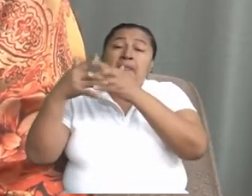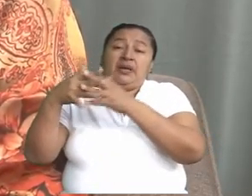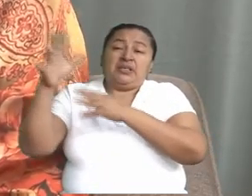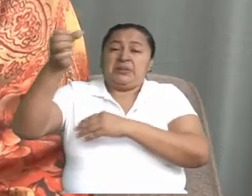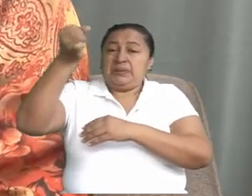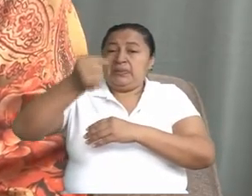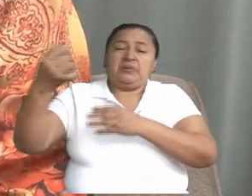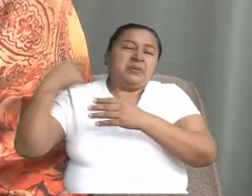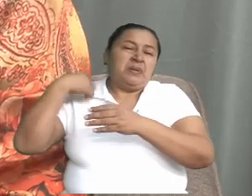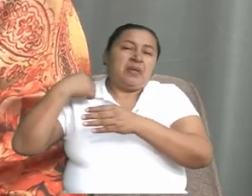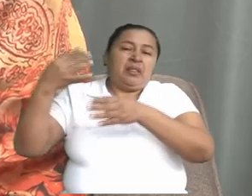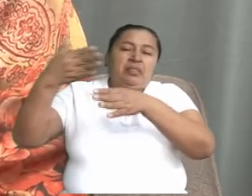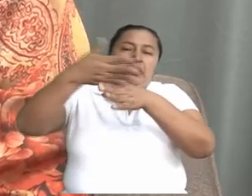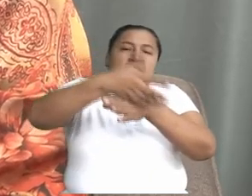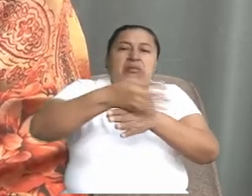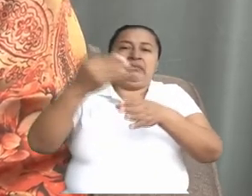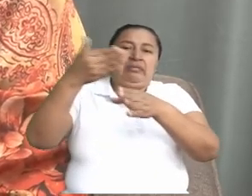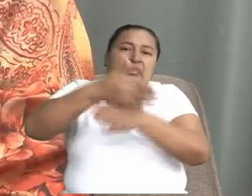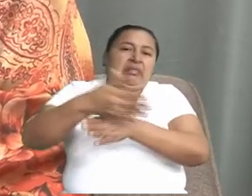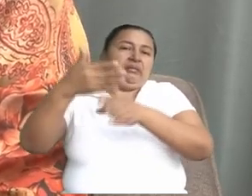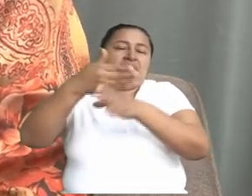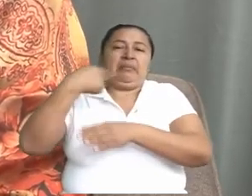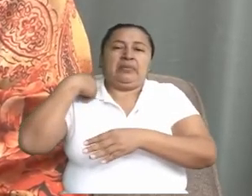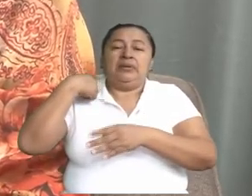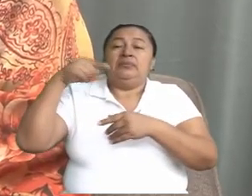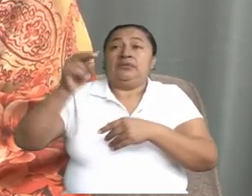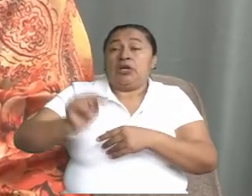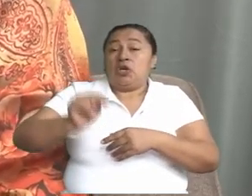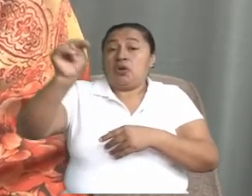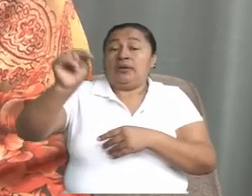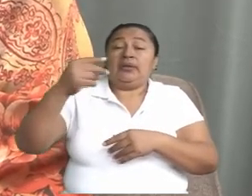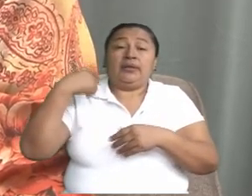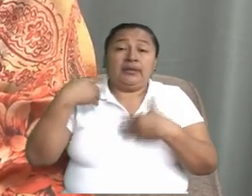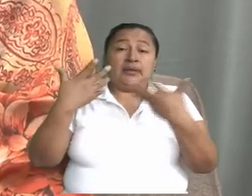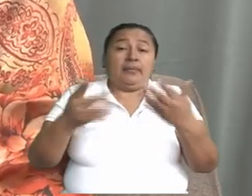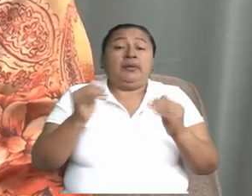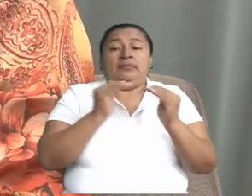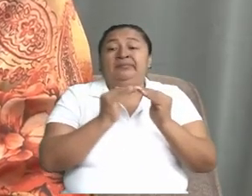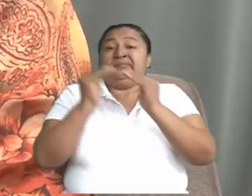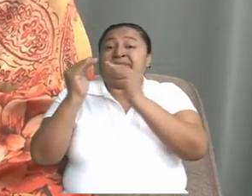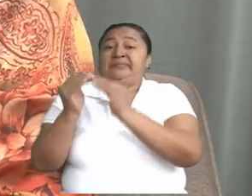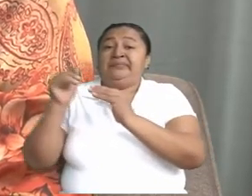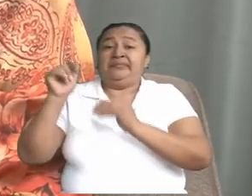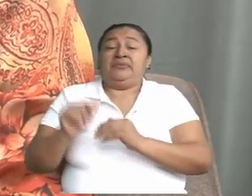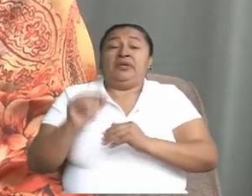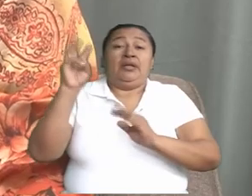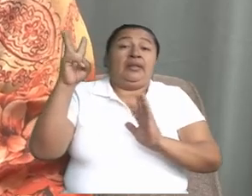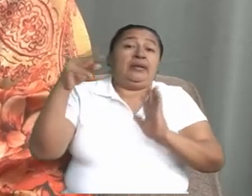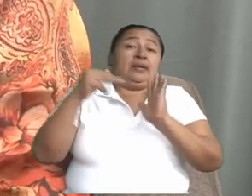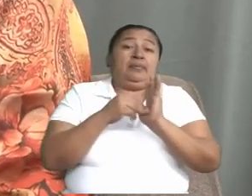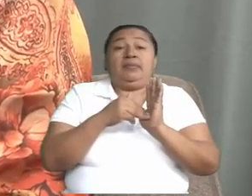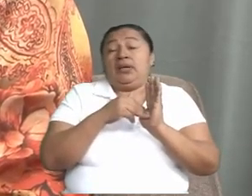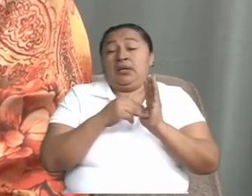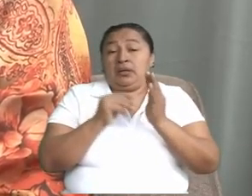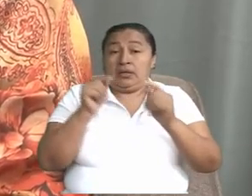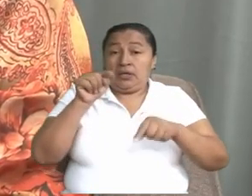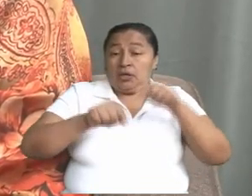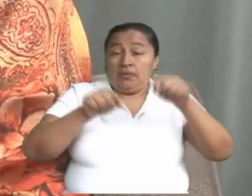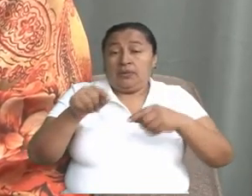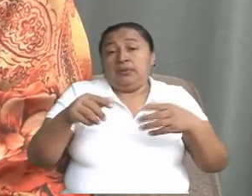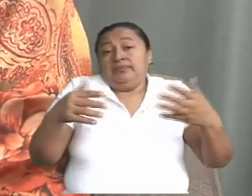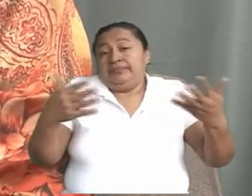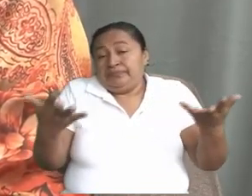imperialista hegemónico del norte, que además es nuestro vecino en más de 3.000 kilómetros,